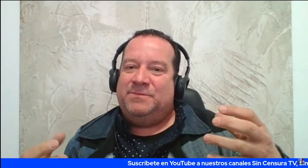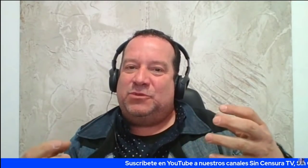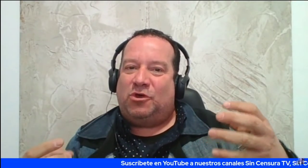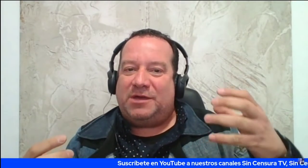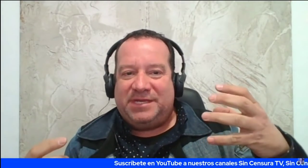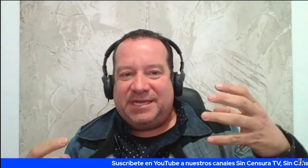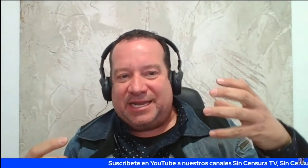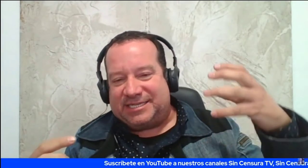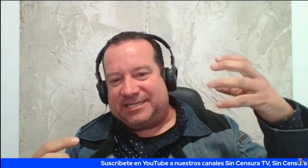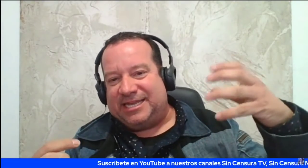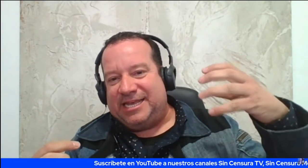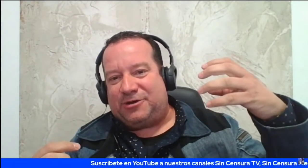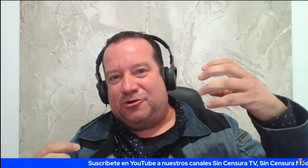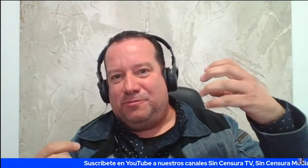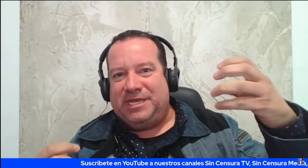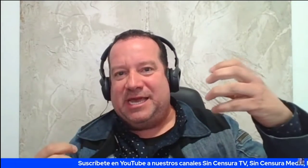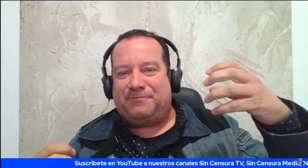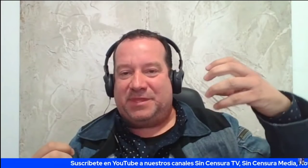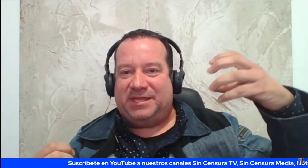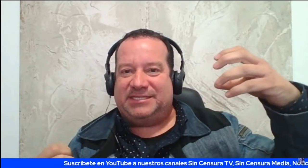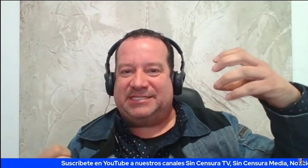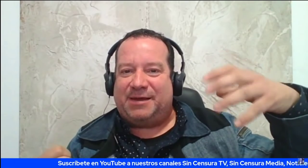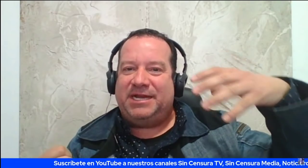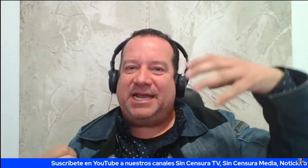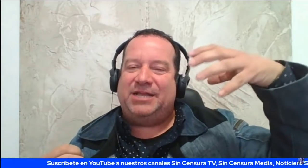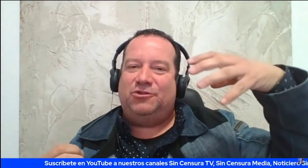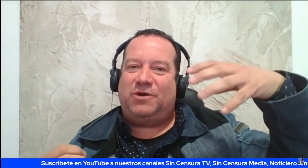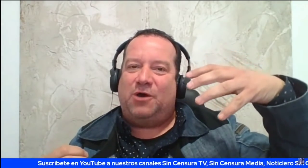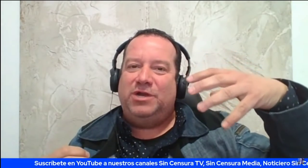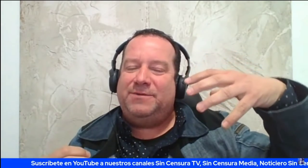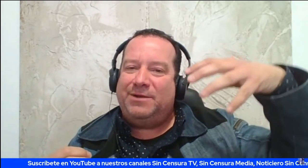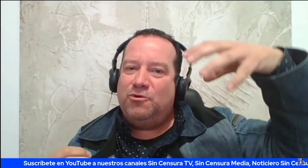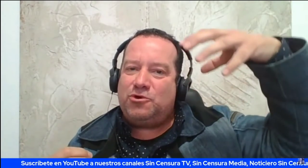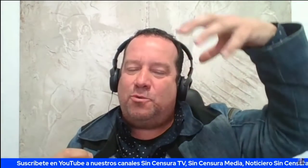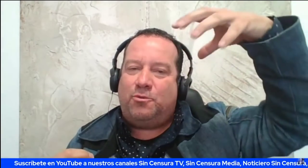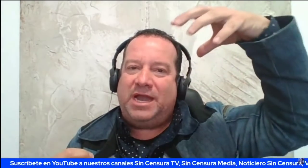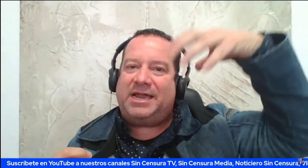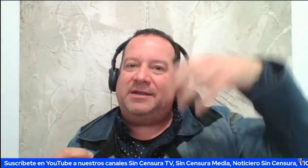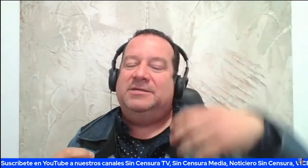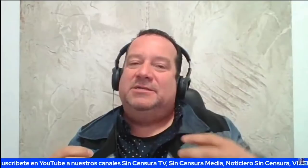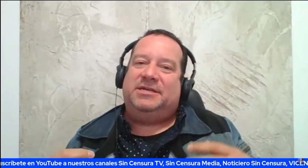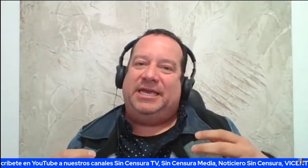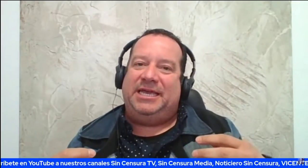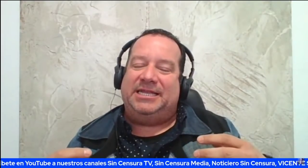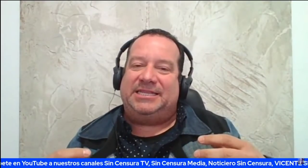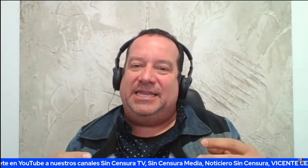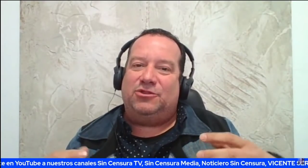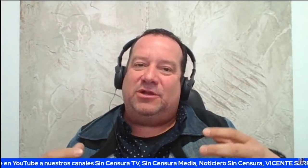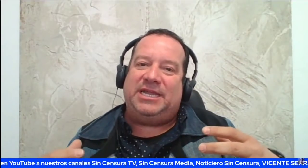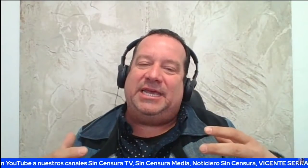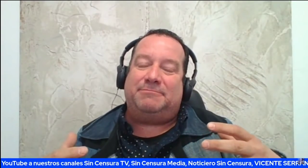que todavía la Secretaría de Economía se está manejando a un nivel muy cupular,